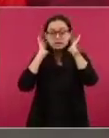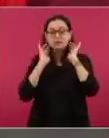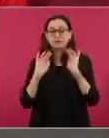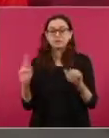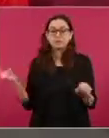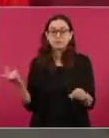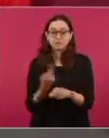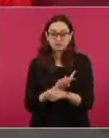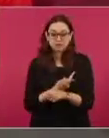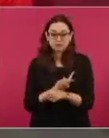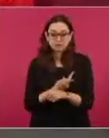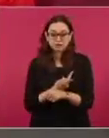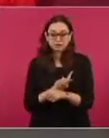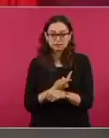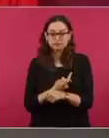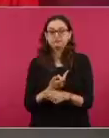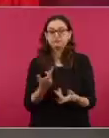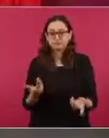gobierno